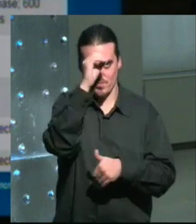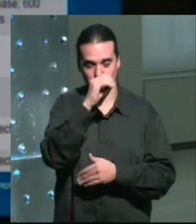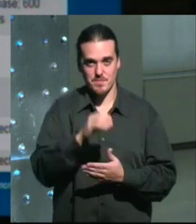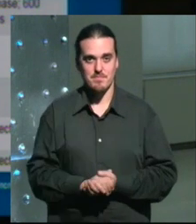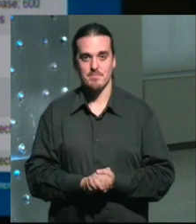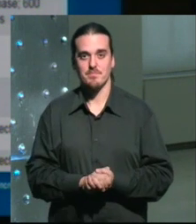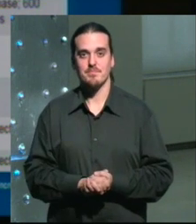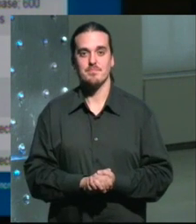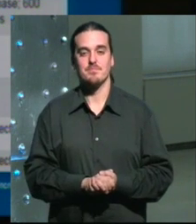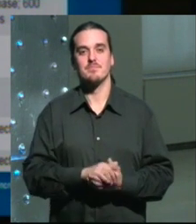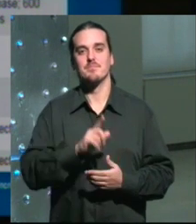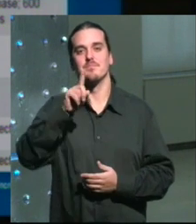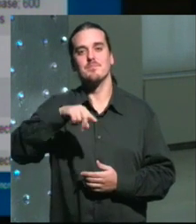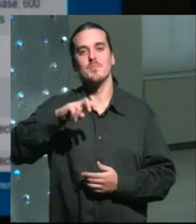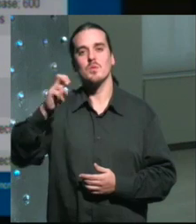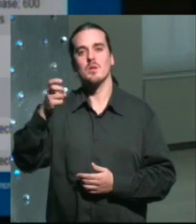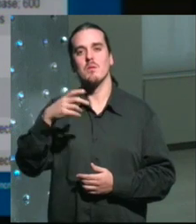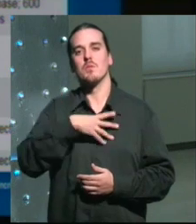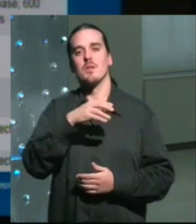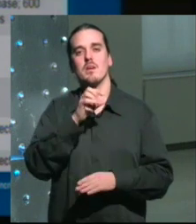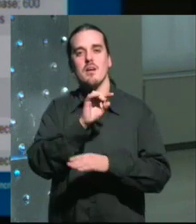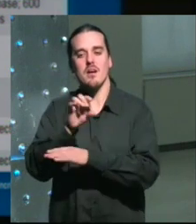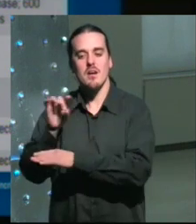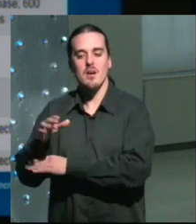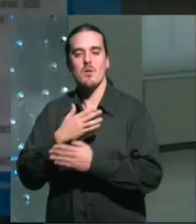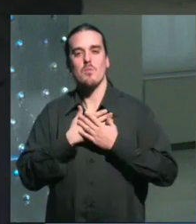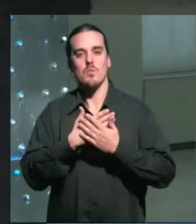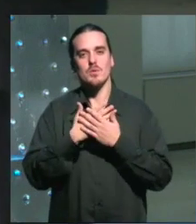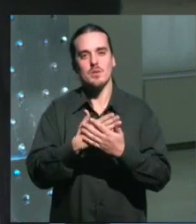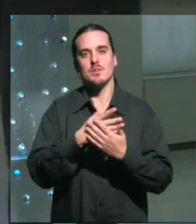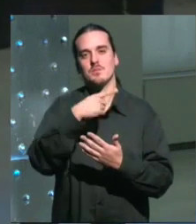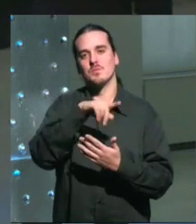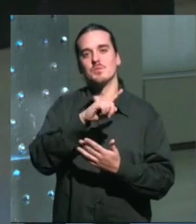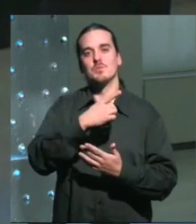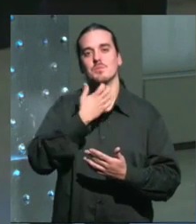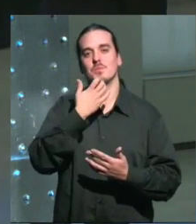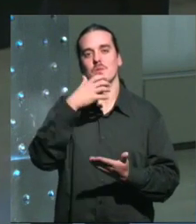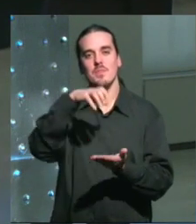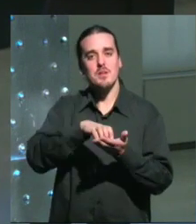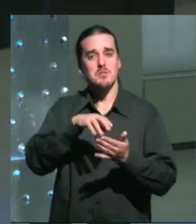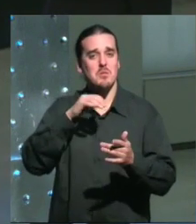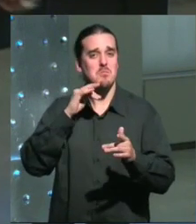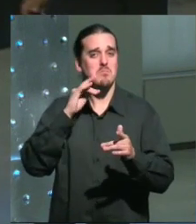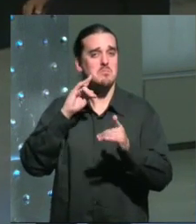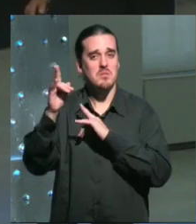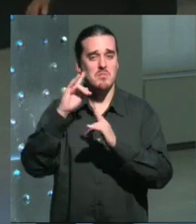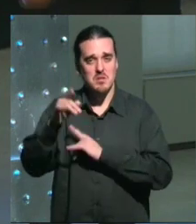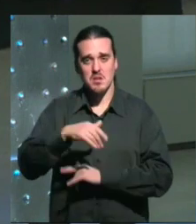voluntarios, muy altas, uno de cada 35, pero llamadas efectuadas desde un centro telefónico genérico, uno de